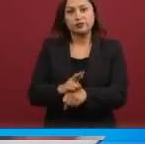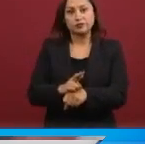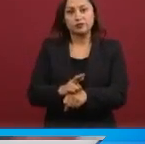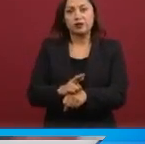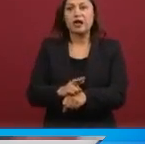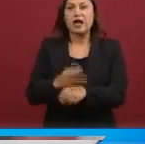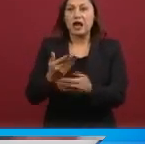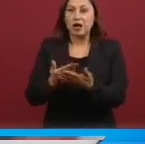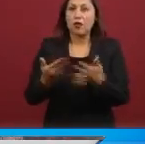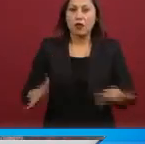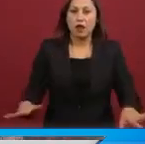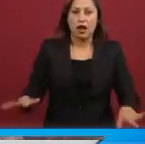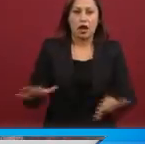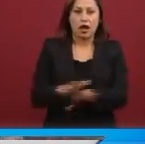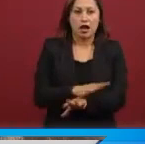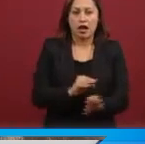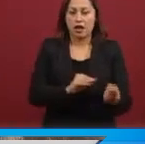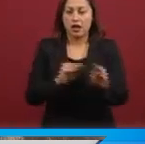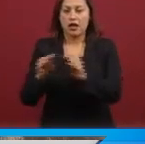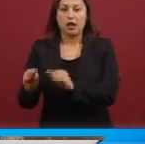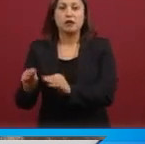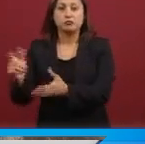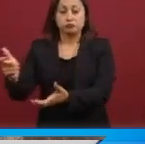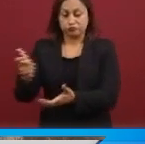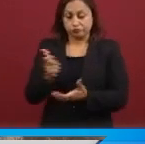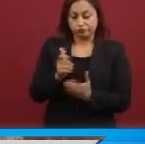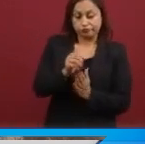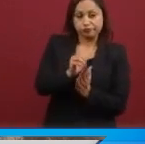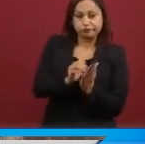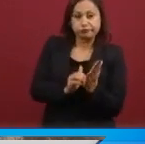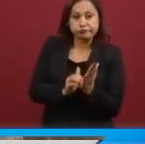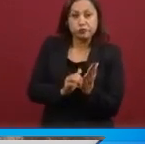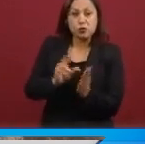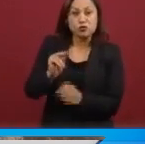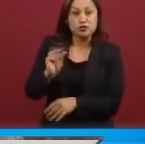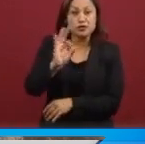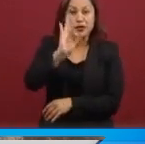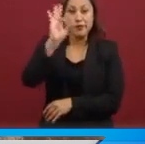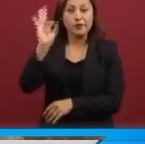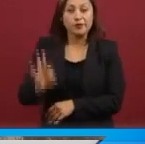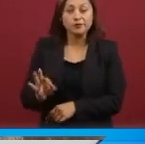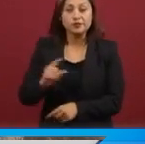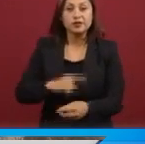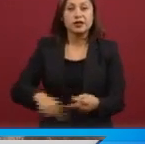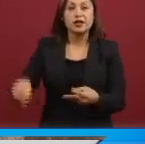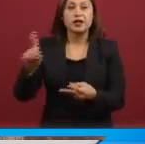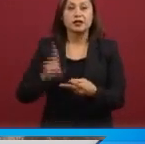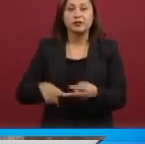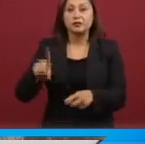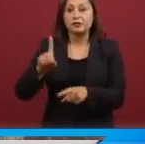entrega todas las pruebas de pagos y trabajos realizados. El presidente dará la lista completa al INAI para que decida si